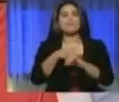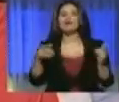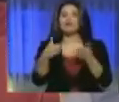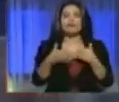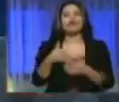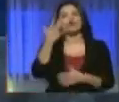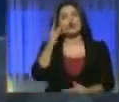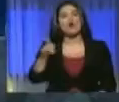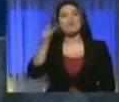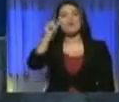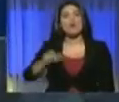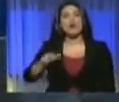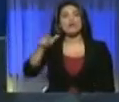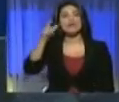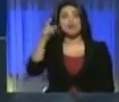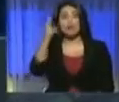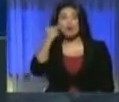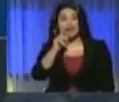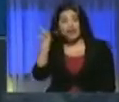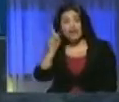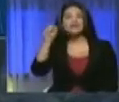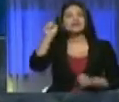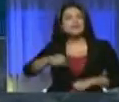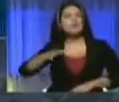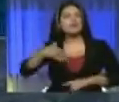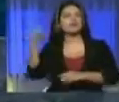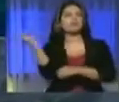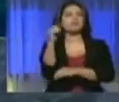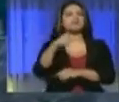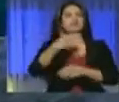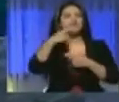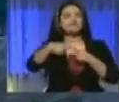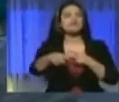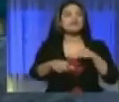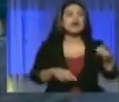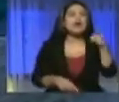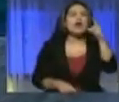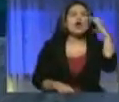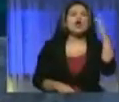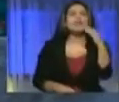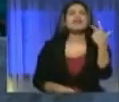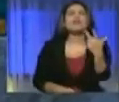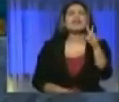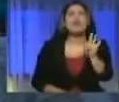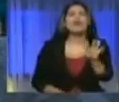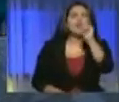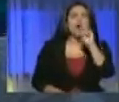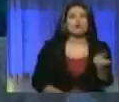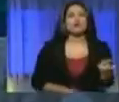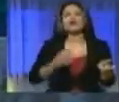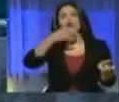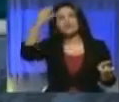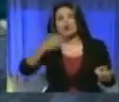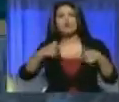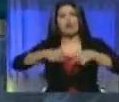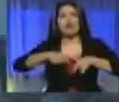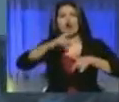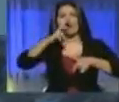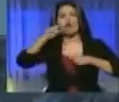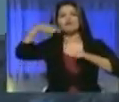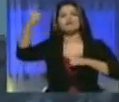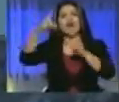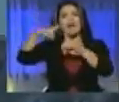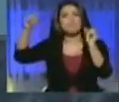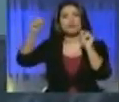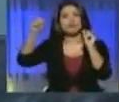ella compita en el nuevo ciclo olímpico. Significa que tenemos medallas para el Tokio, presidente, y